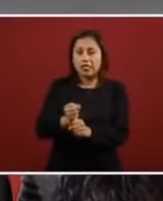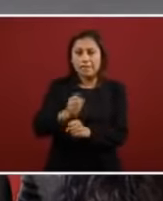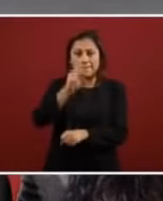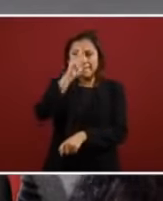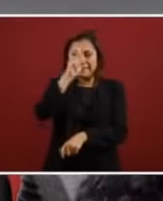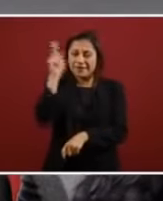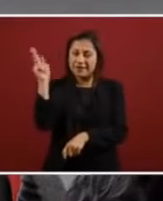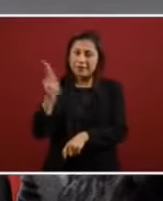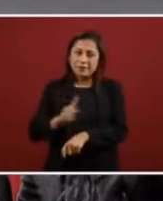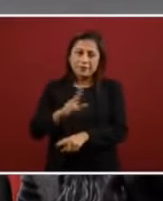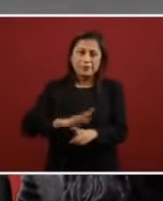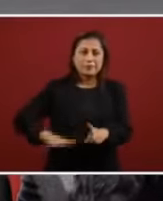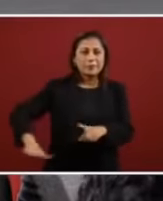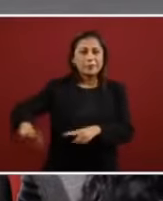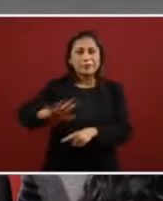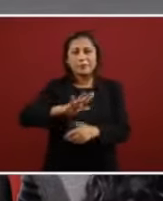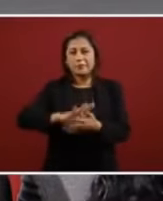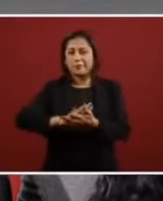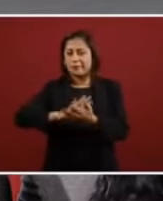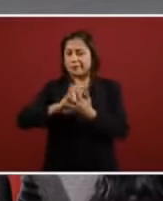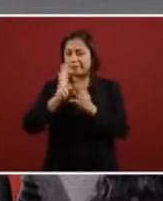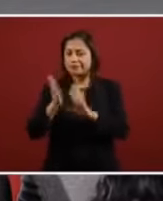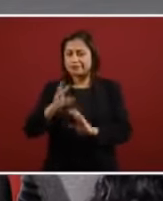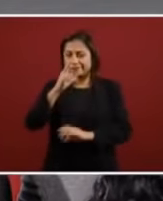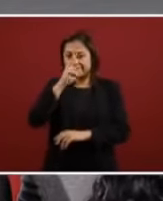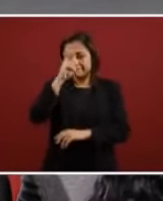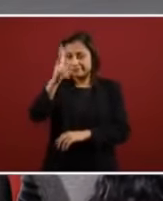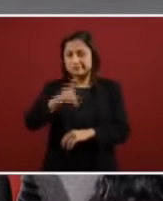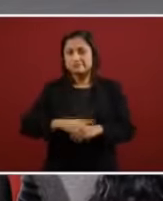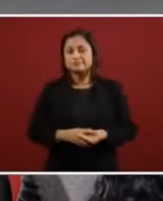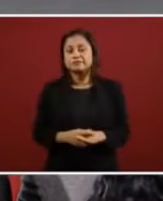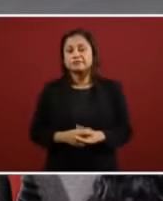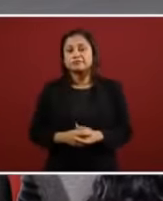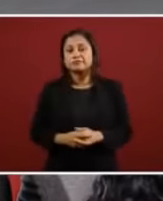entonces le agradecemos